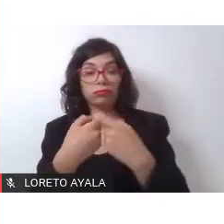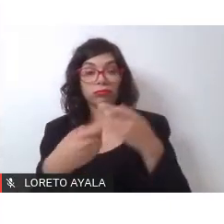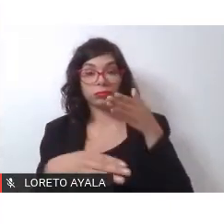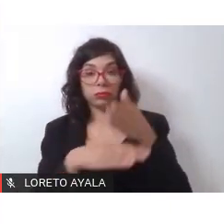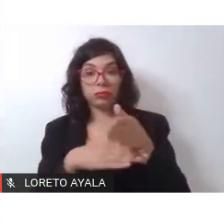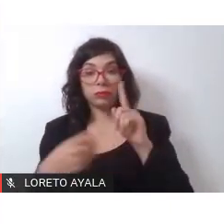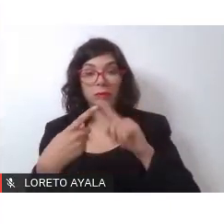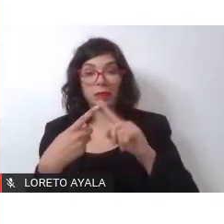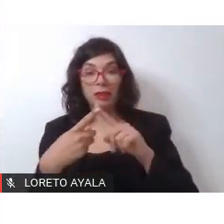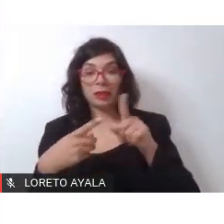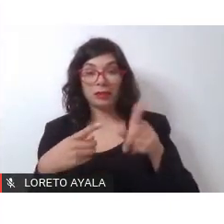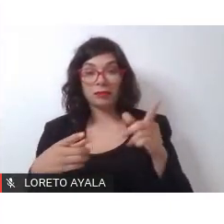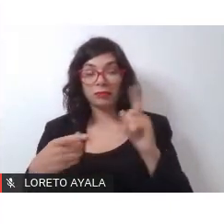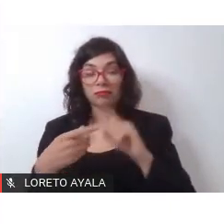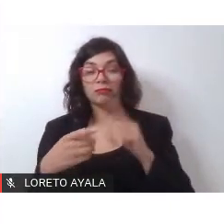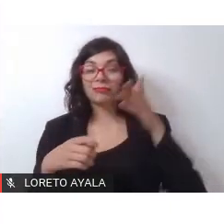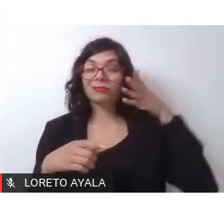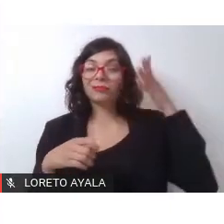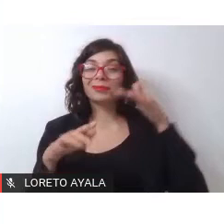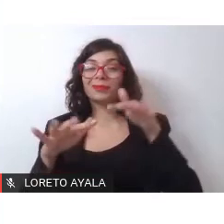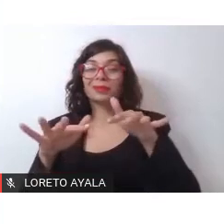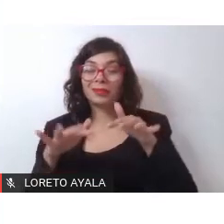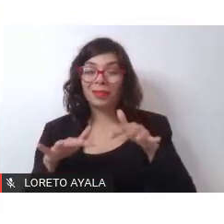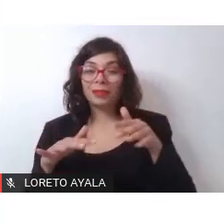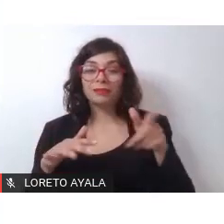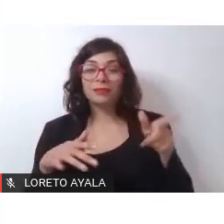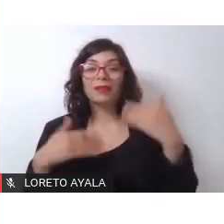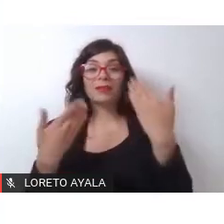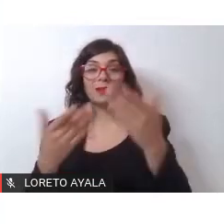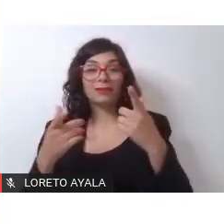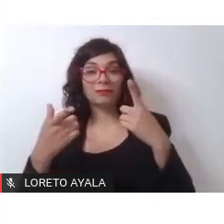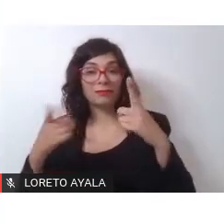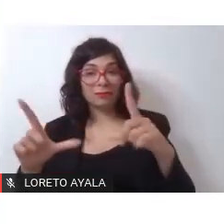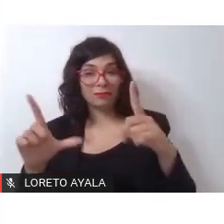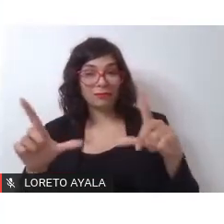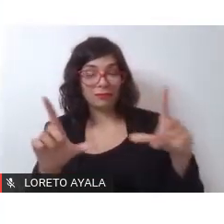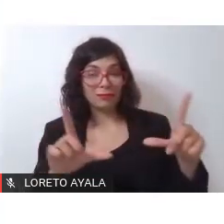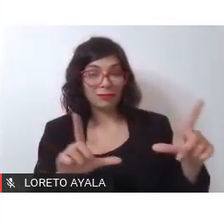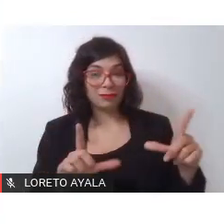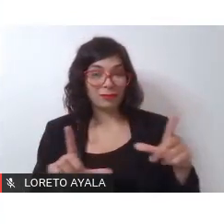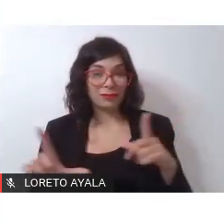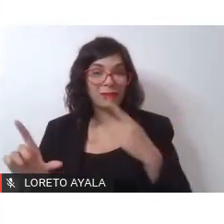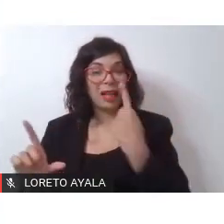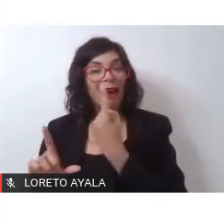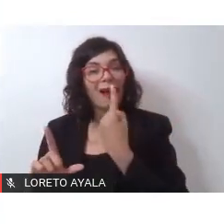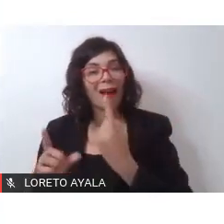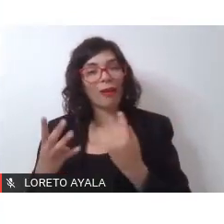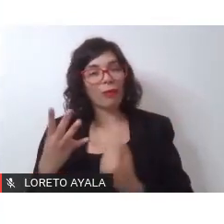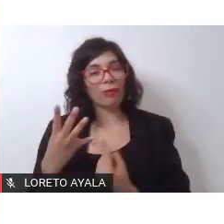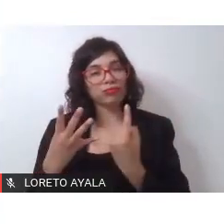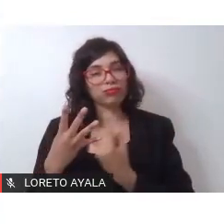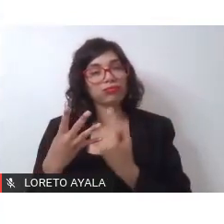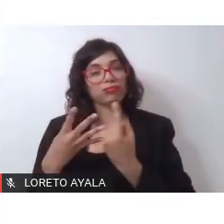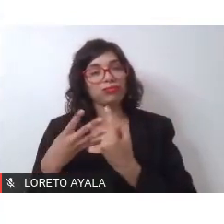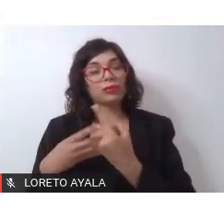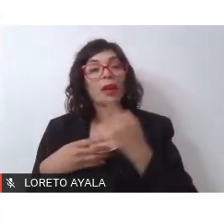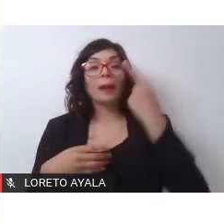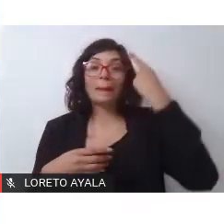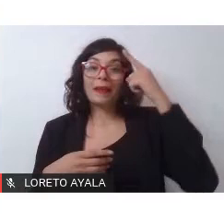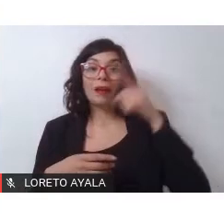ciclo 16 van a tener, además de la certificación normal que por cada seminario, van a tener una certificación que